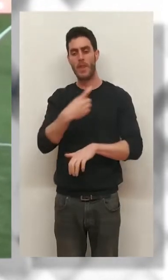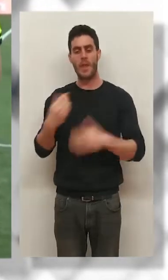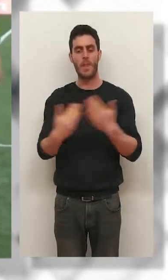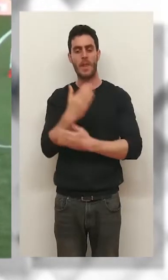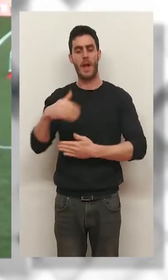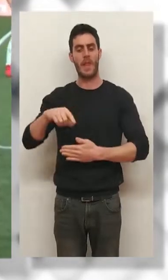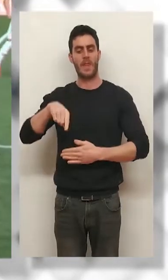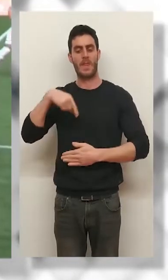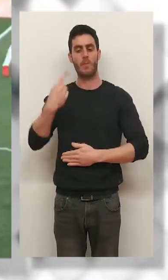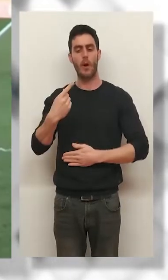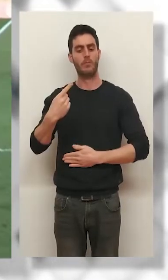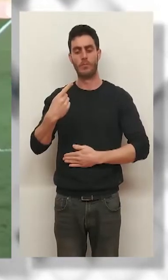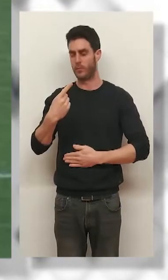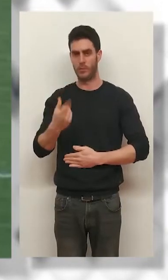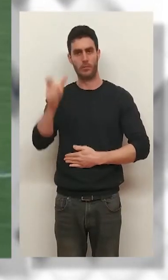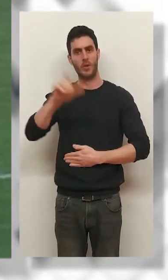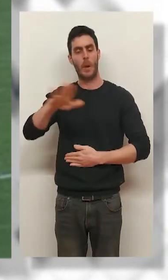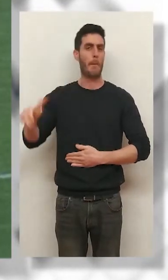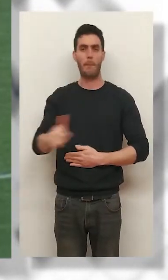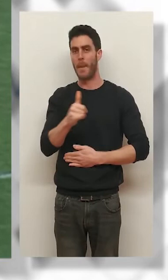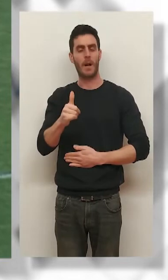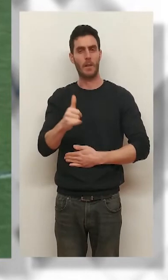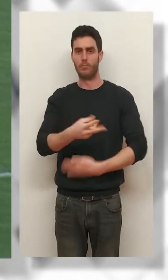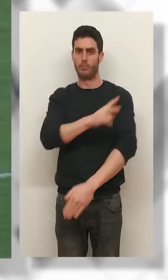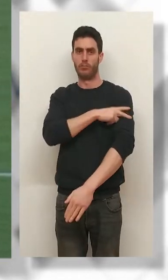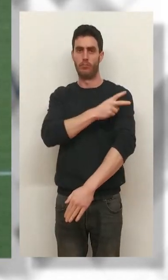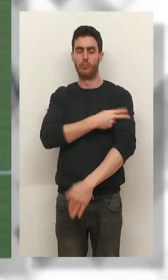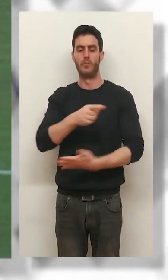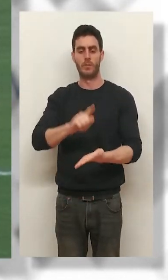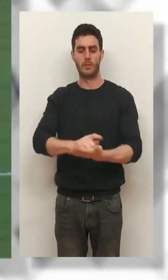corto, dejando a Víctor Vidal en el banquillo.